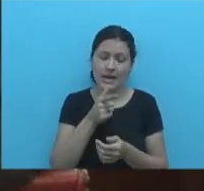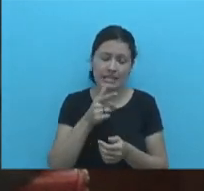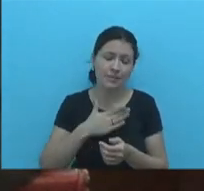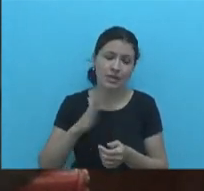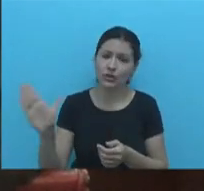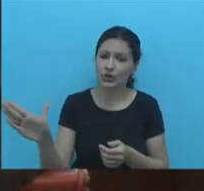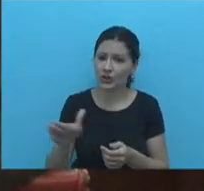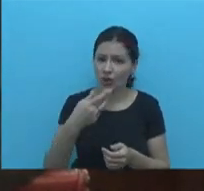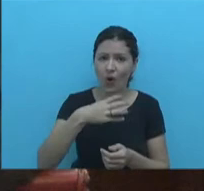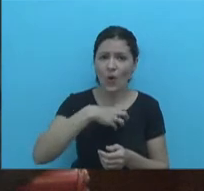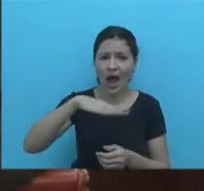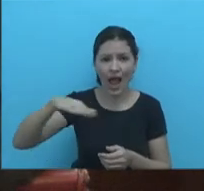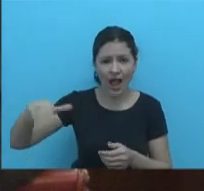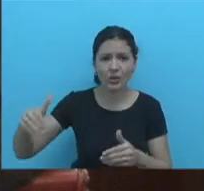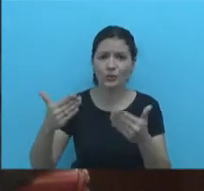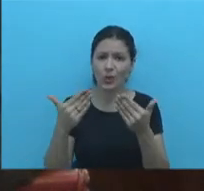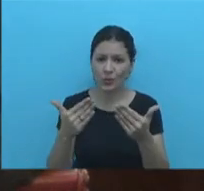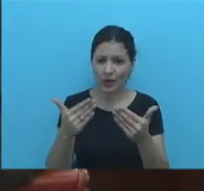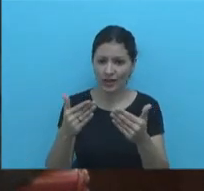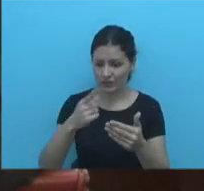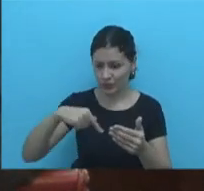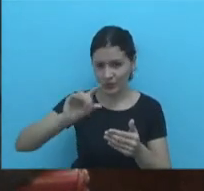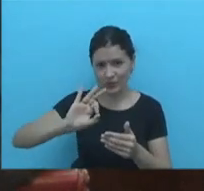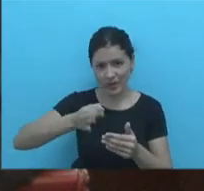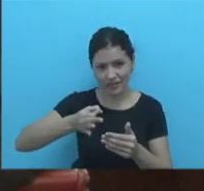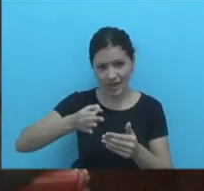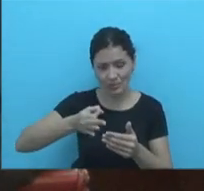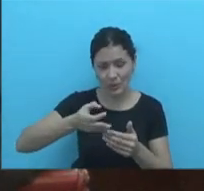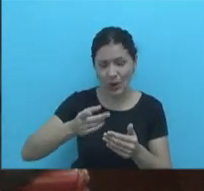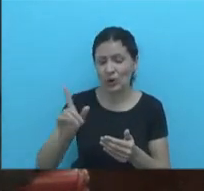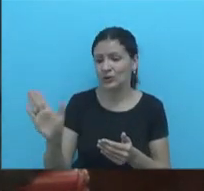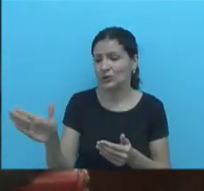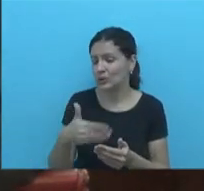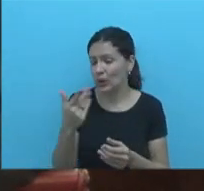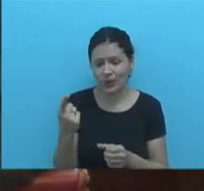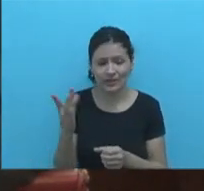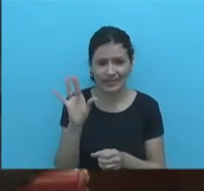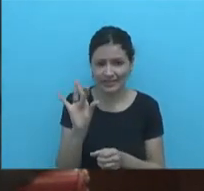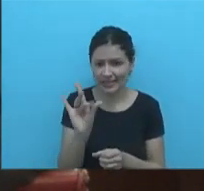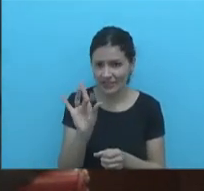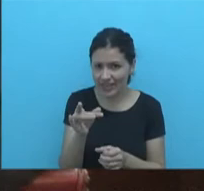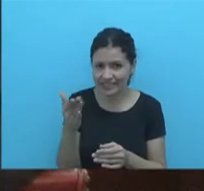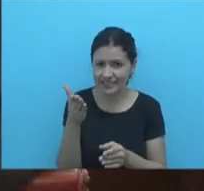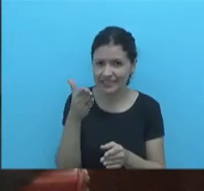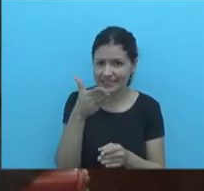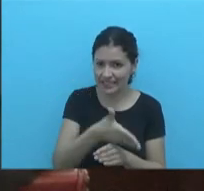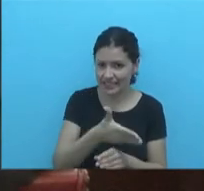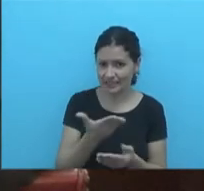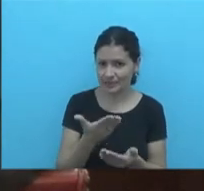hacer, pero claramente sabemos que en la realidad no siempre pasa y muchas veces eso es